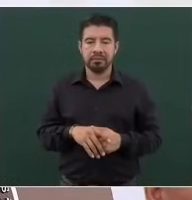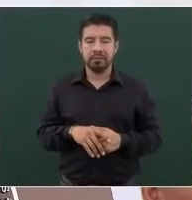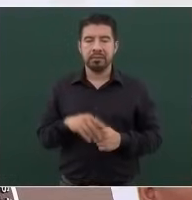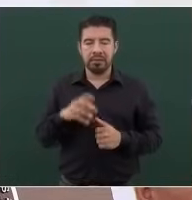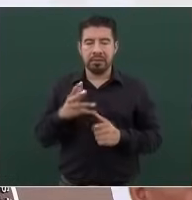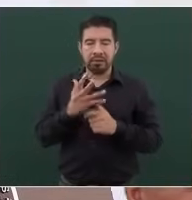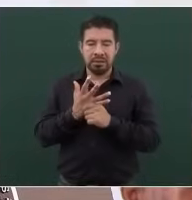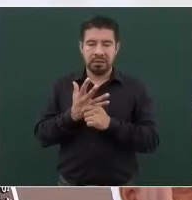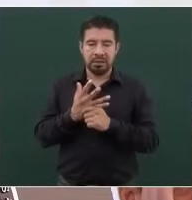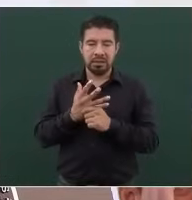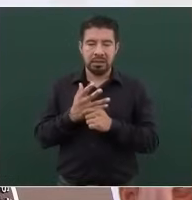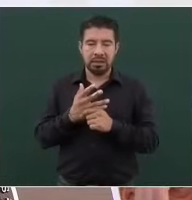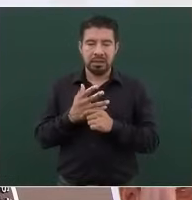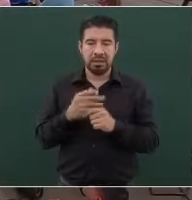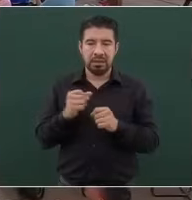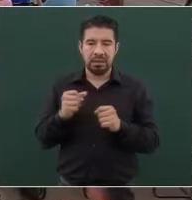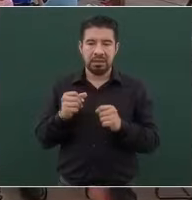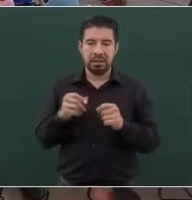Se volvió